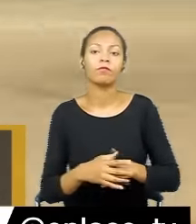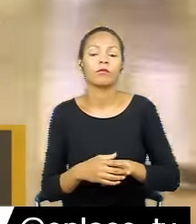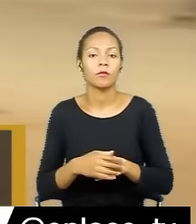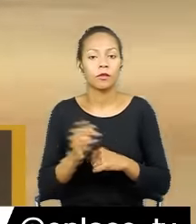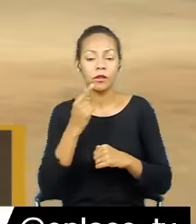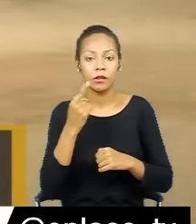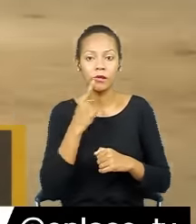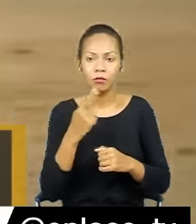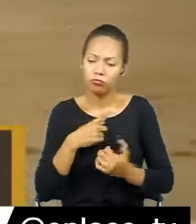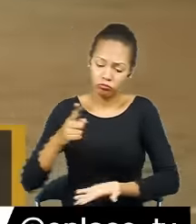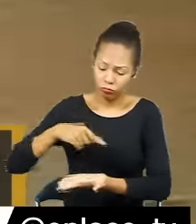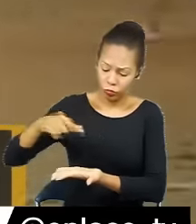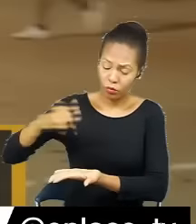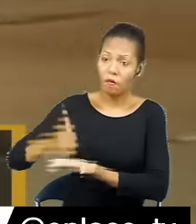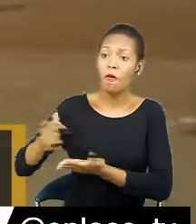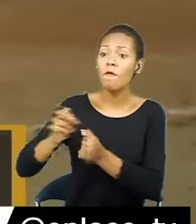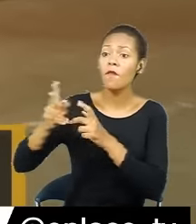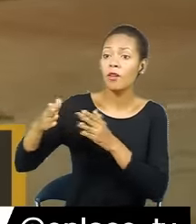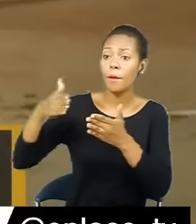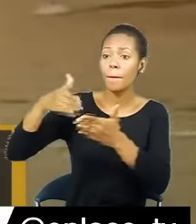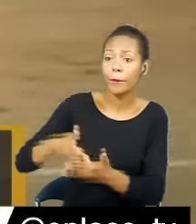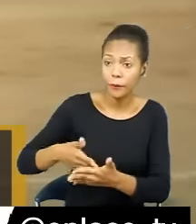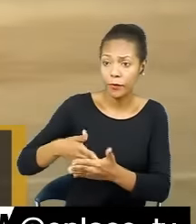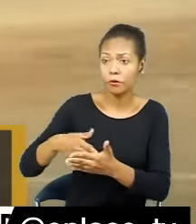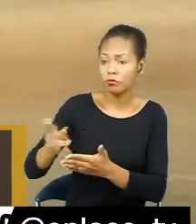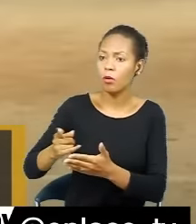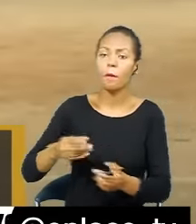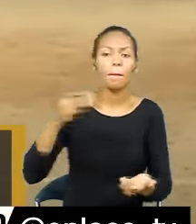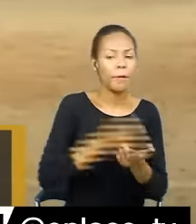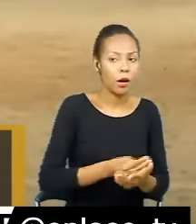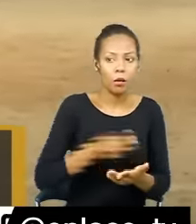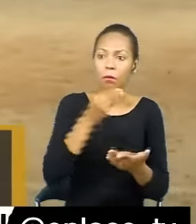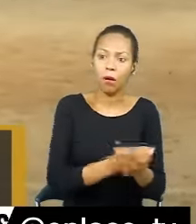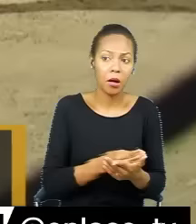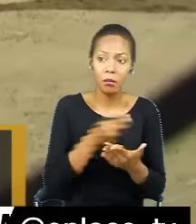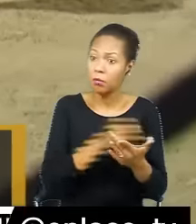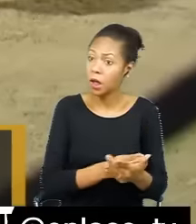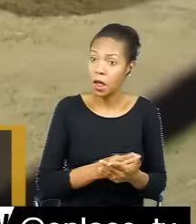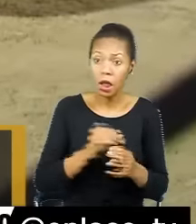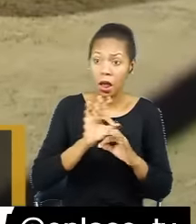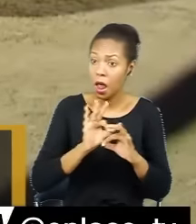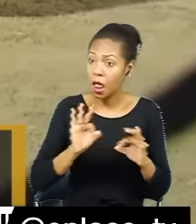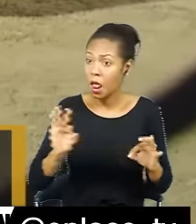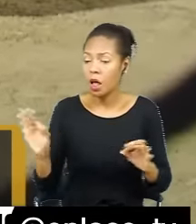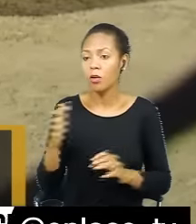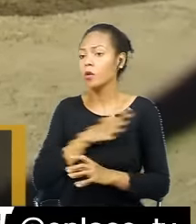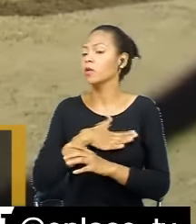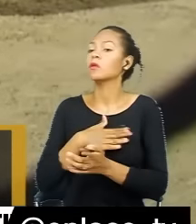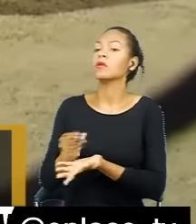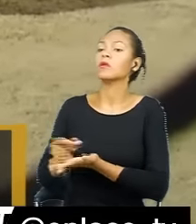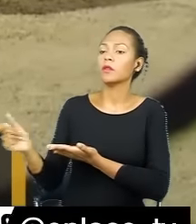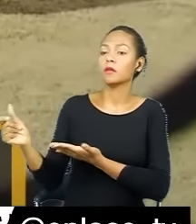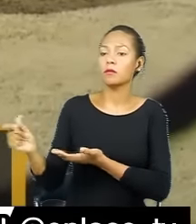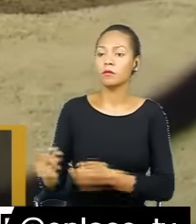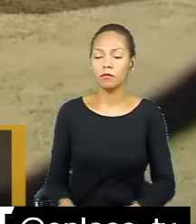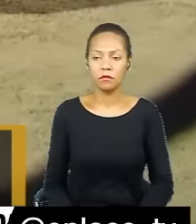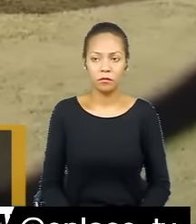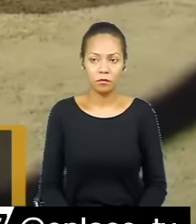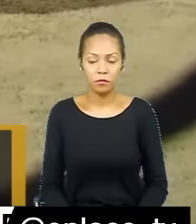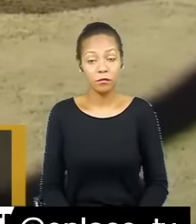que por incumplimiento en el pago oportuno de sus compromisos económicos para con la Federación, esta queda por fuera del sistema nacional.